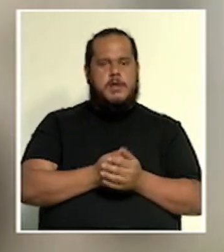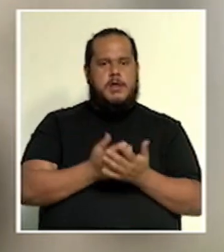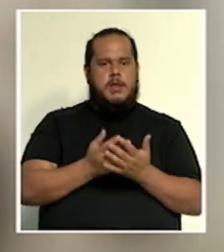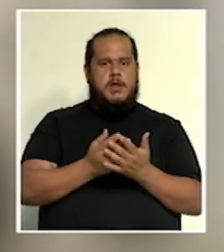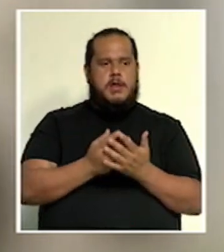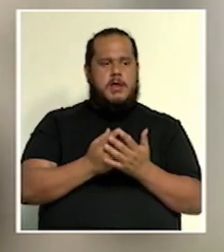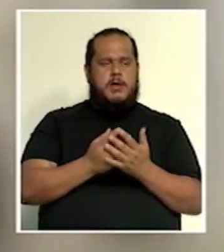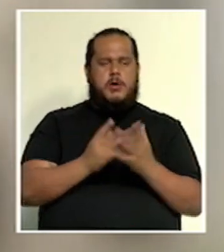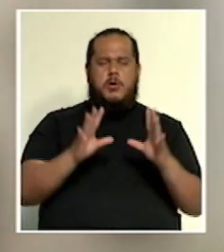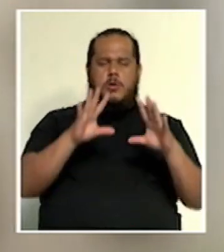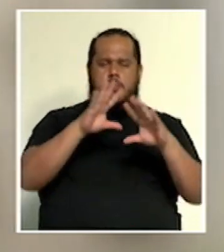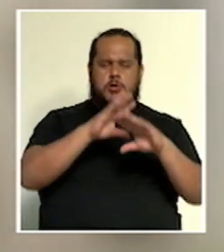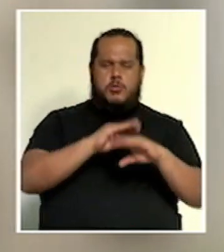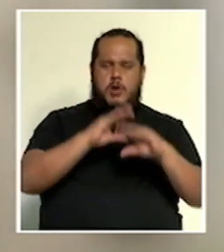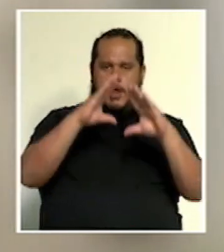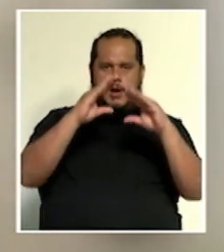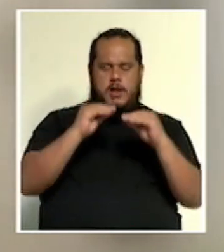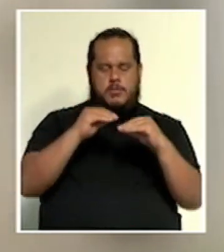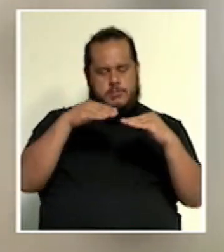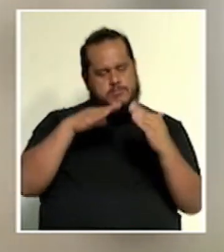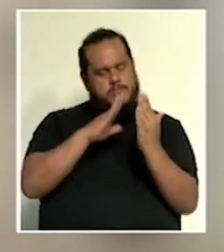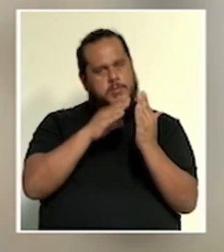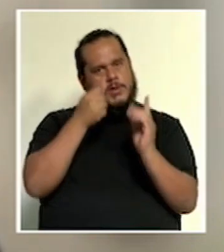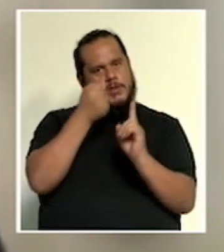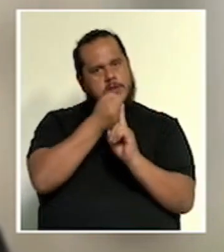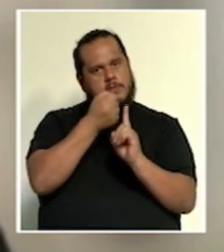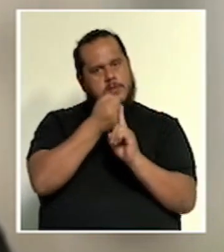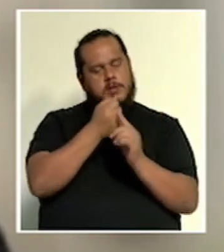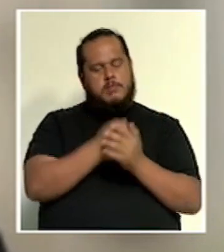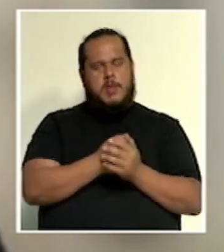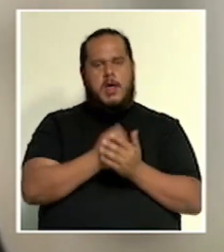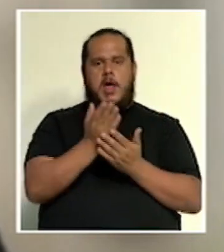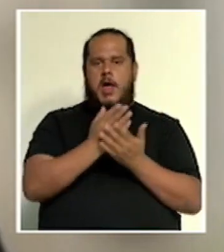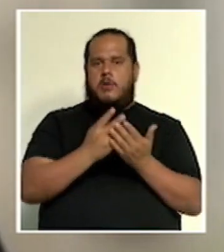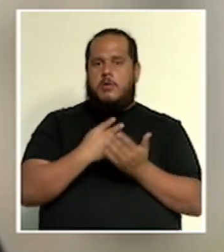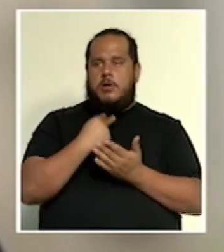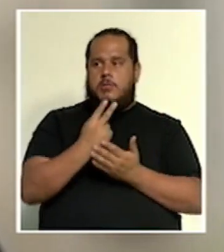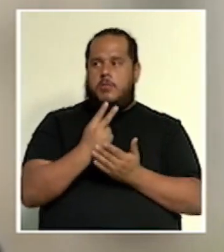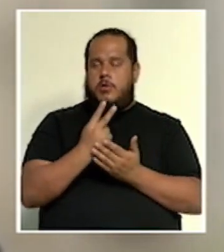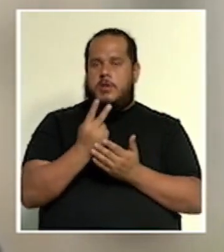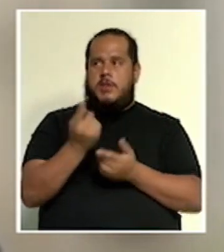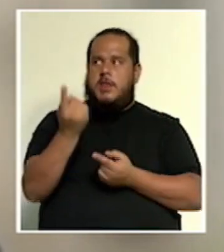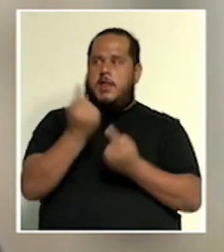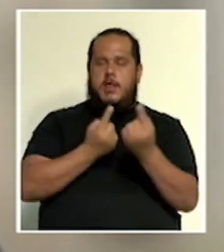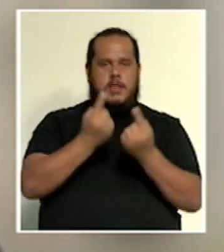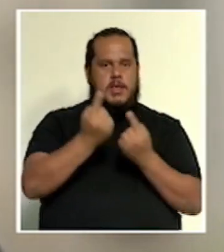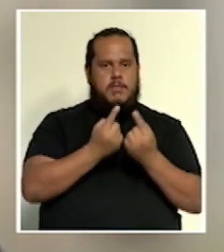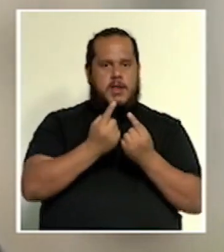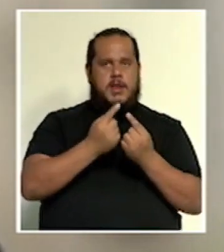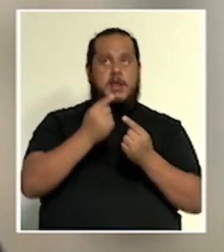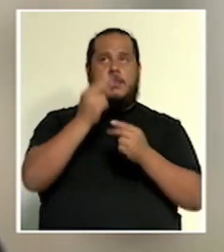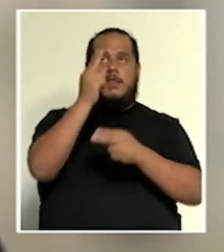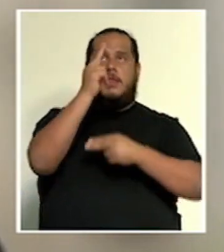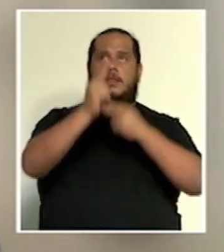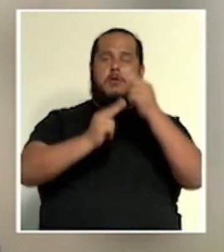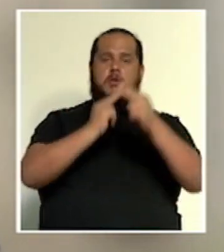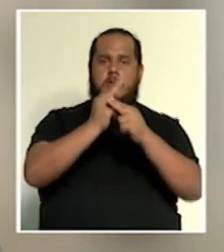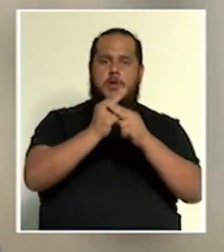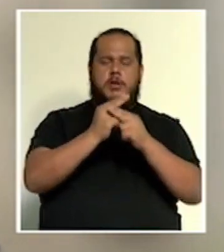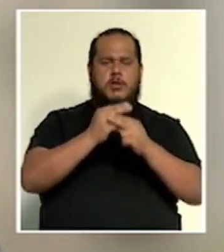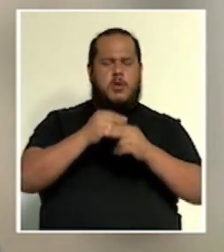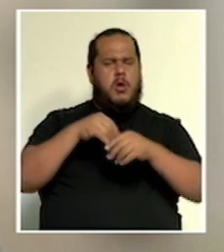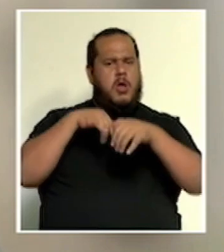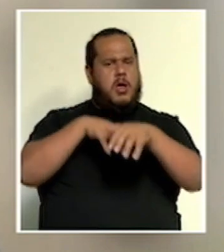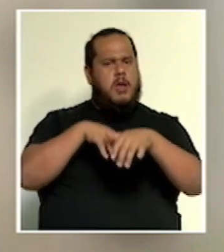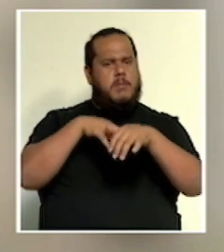Impávida la noche se refleja en sí misma. Hay voces que acuden desde las galaxias. Marchas